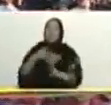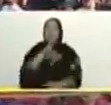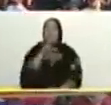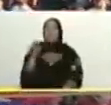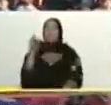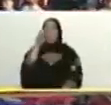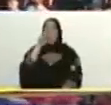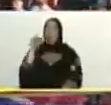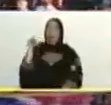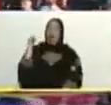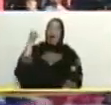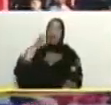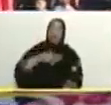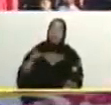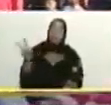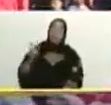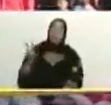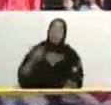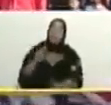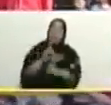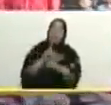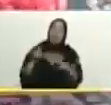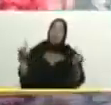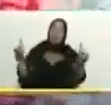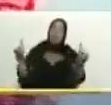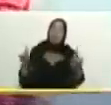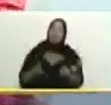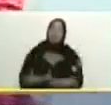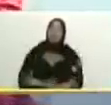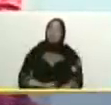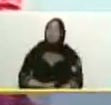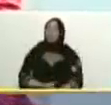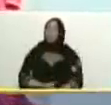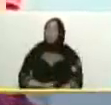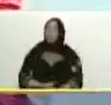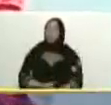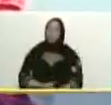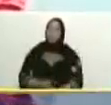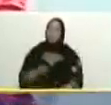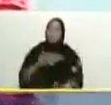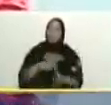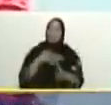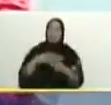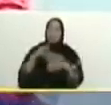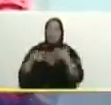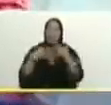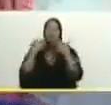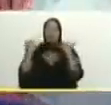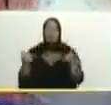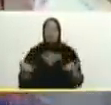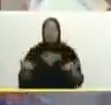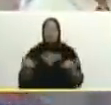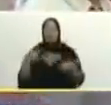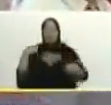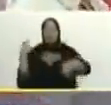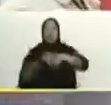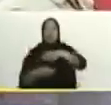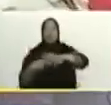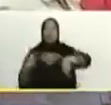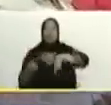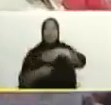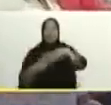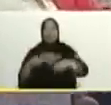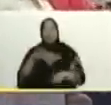años de república en Venezuela, que se constituyó de entonces hasta ahora en la revolución